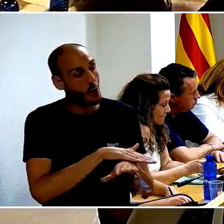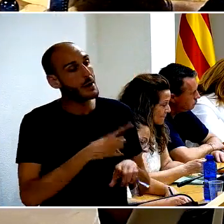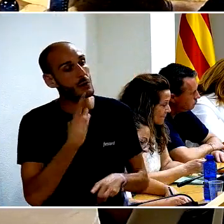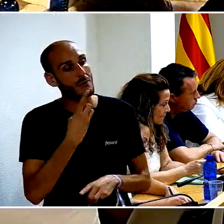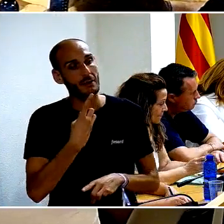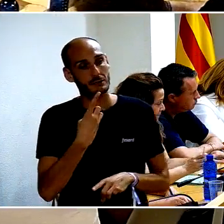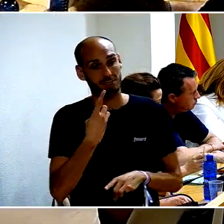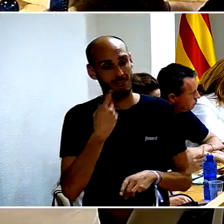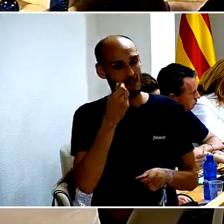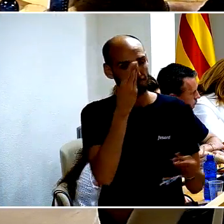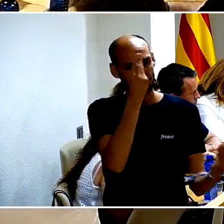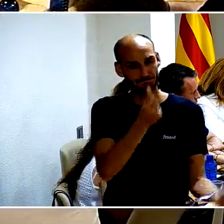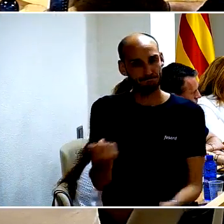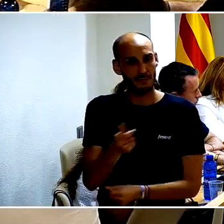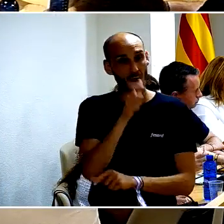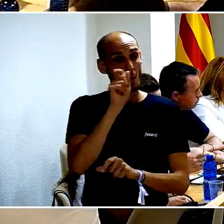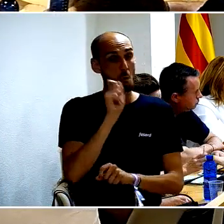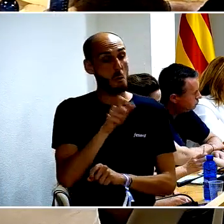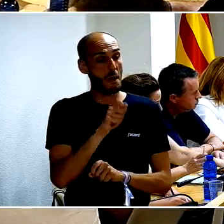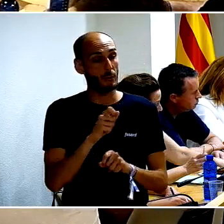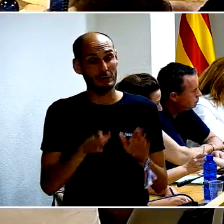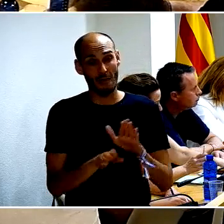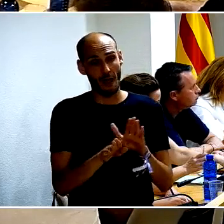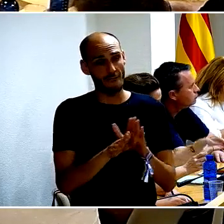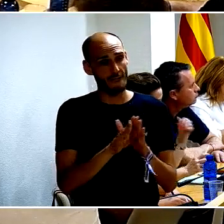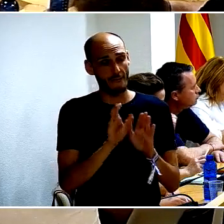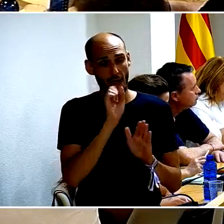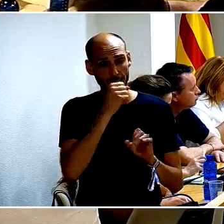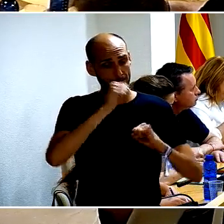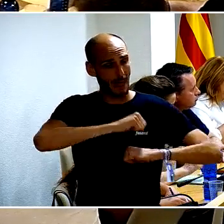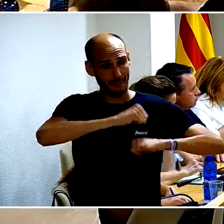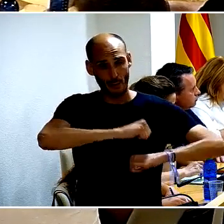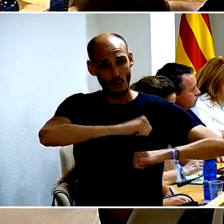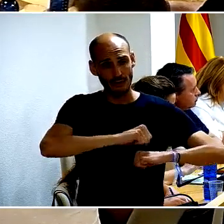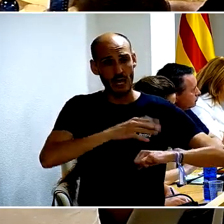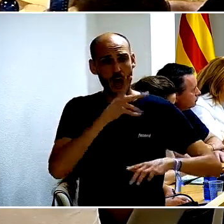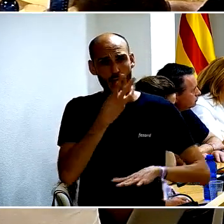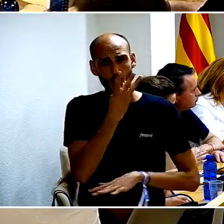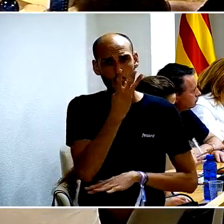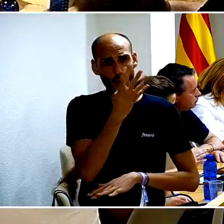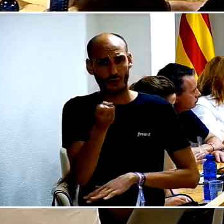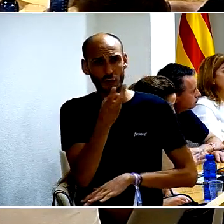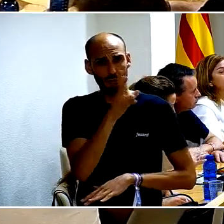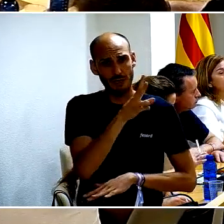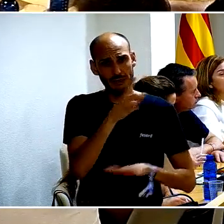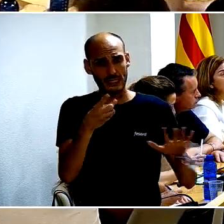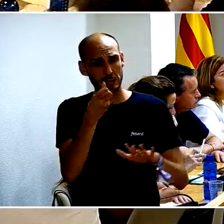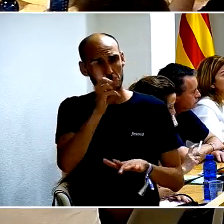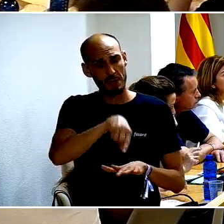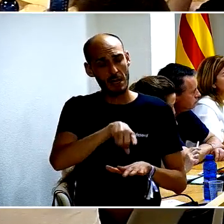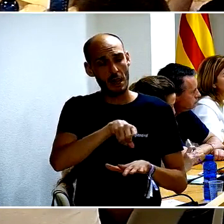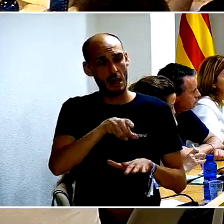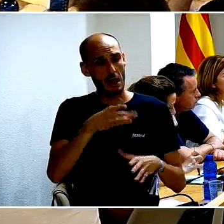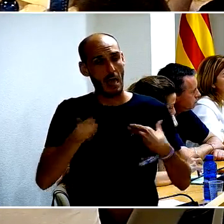poblacional. De hecho, Paiporta tiene en estos momentos más de 26.400 habitantes. Es obvio que hay una población en edad